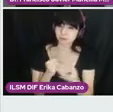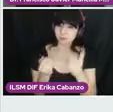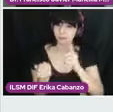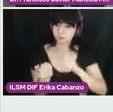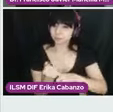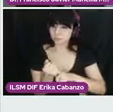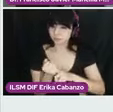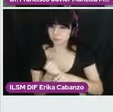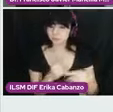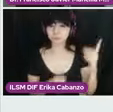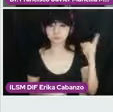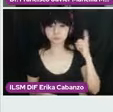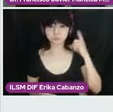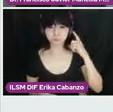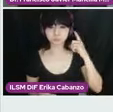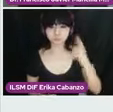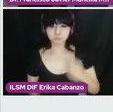auditivo, ¿sí?